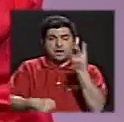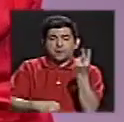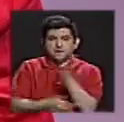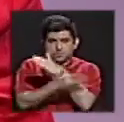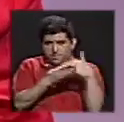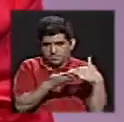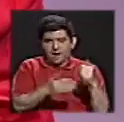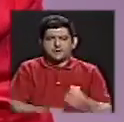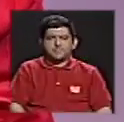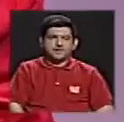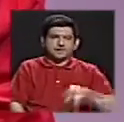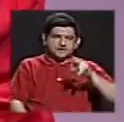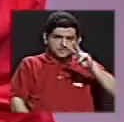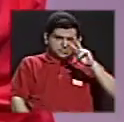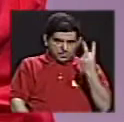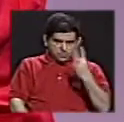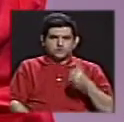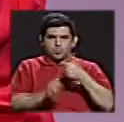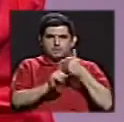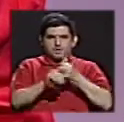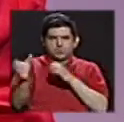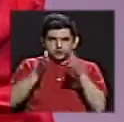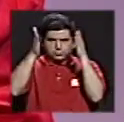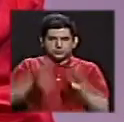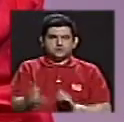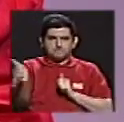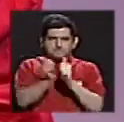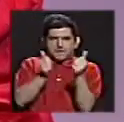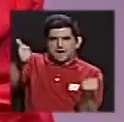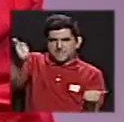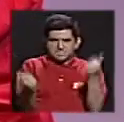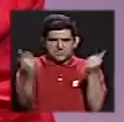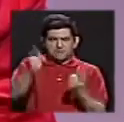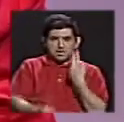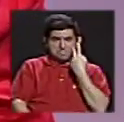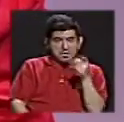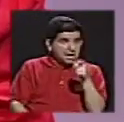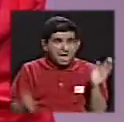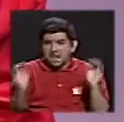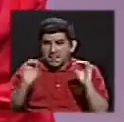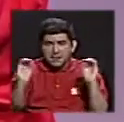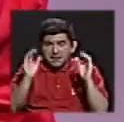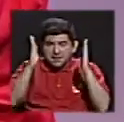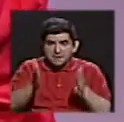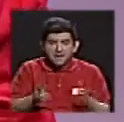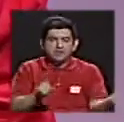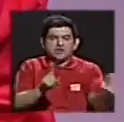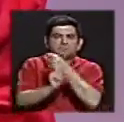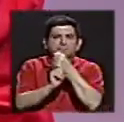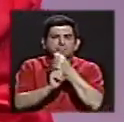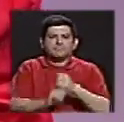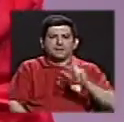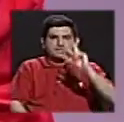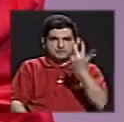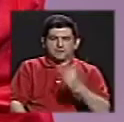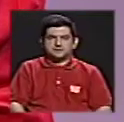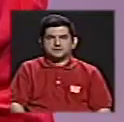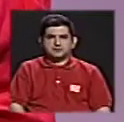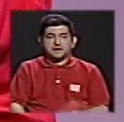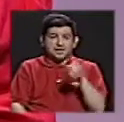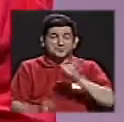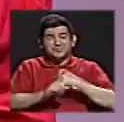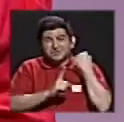carga. El segundo, que los mismos comerciantes pasan con los camiones y si presencian que no hay nadie, se lo llevan. Y la tercera, por